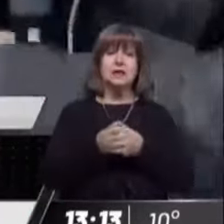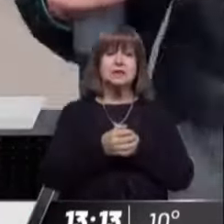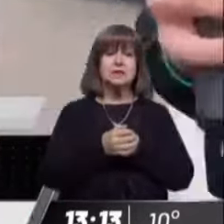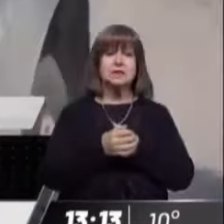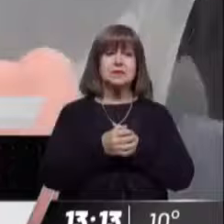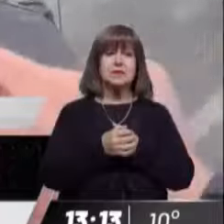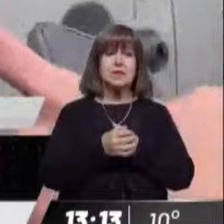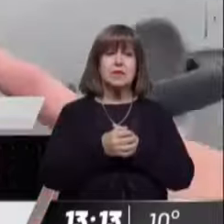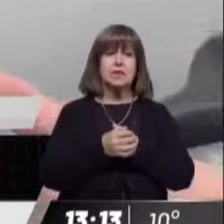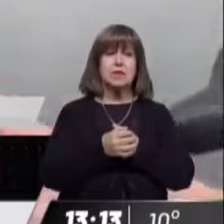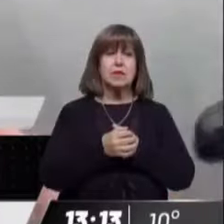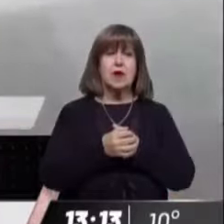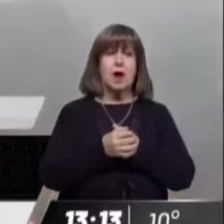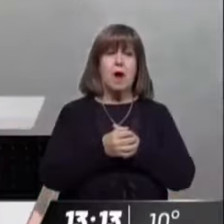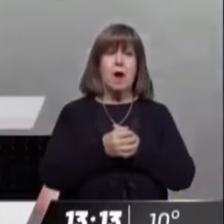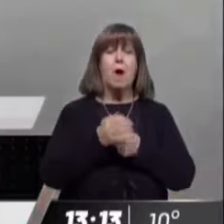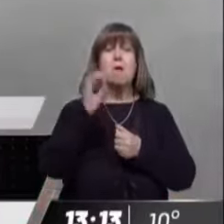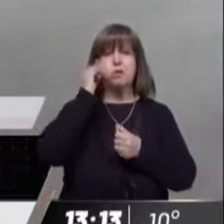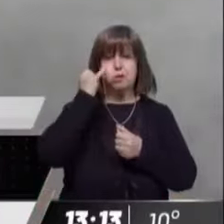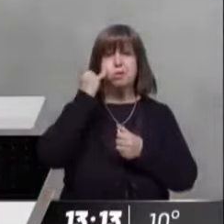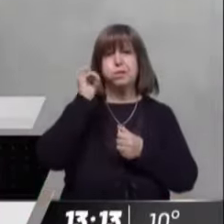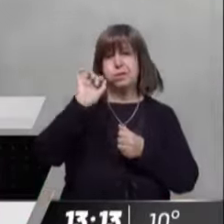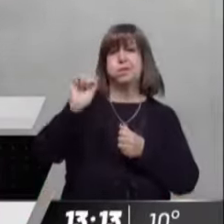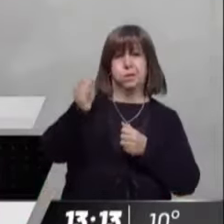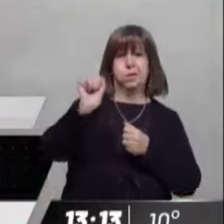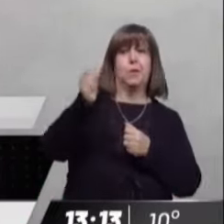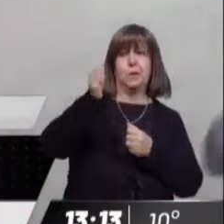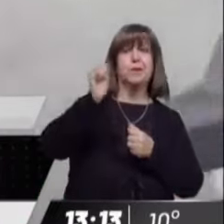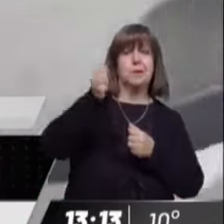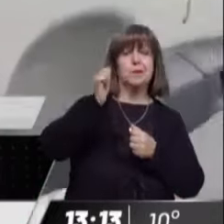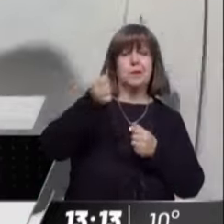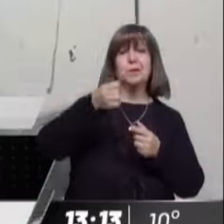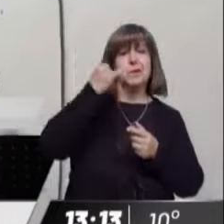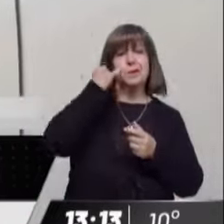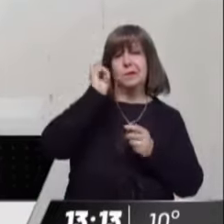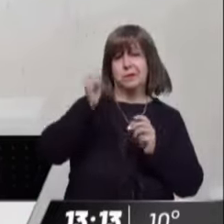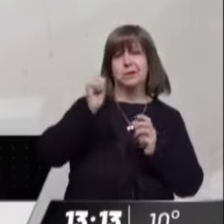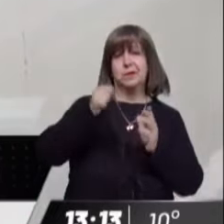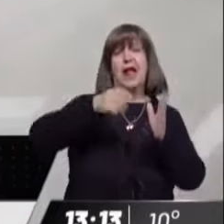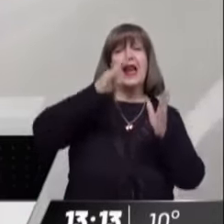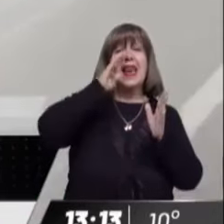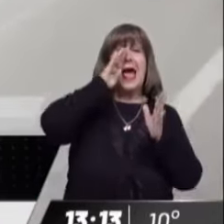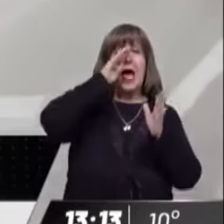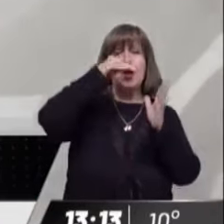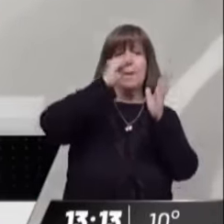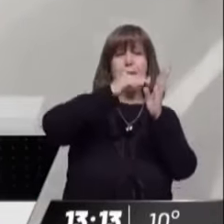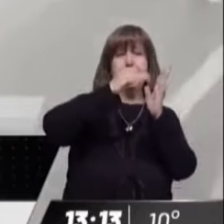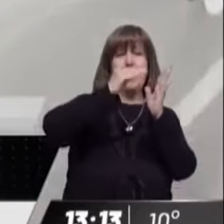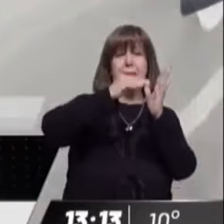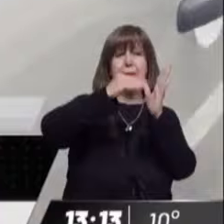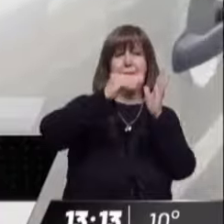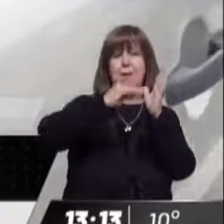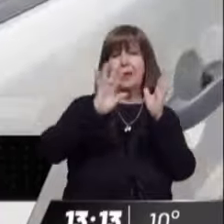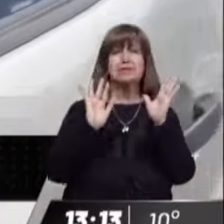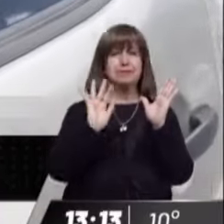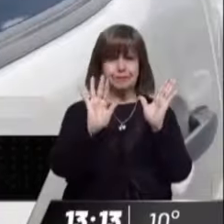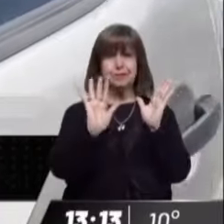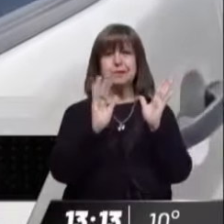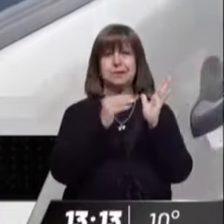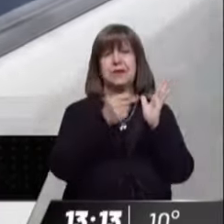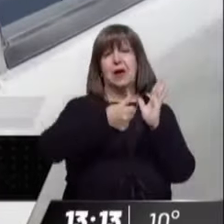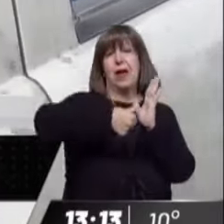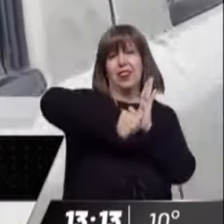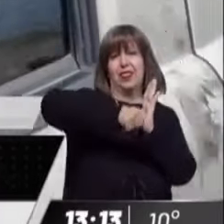Mira, podemos ver acá. Sí. Sí, da la sensación que han estado trabajando. Ahí está. Esa es la marca que te